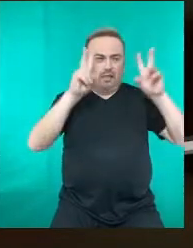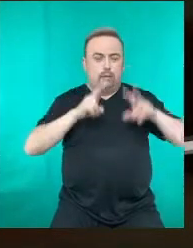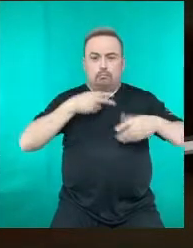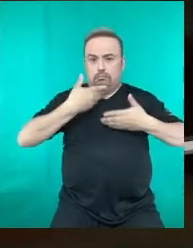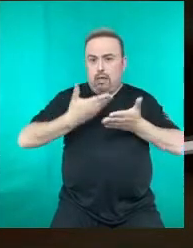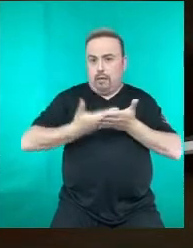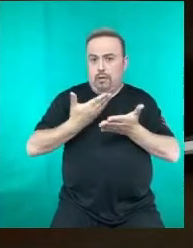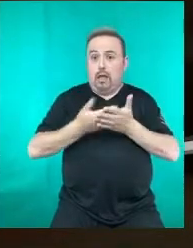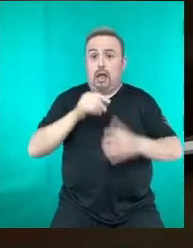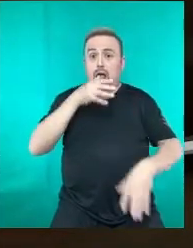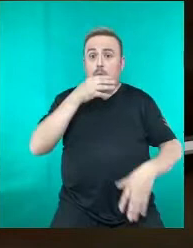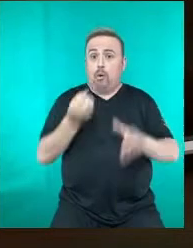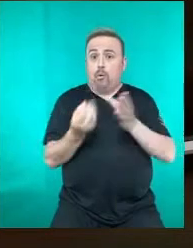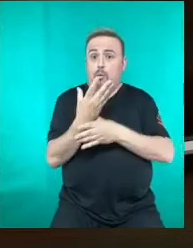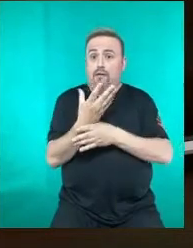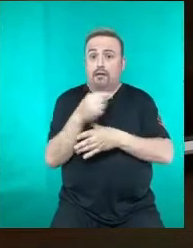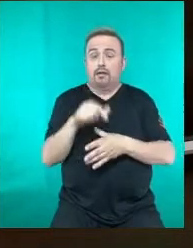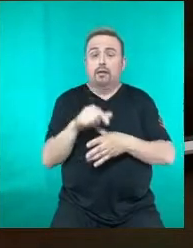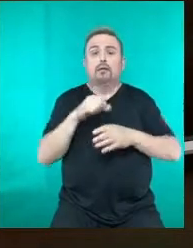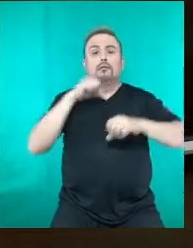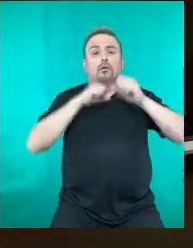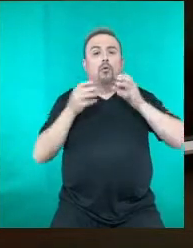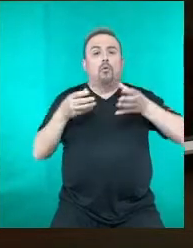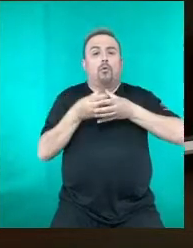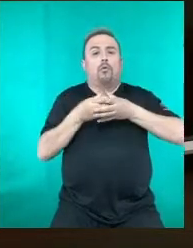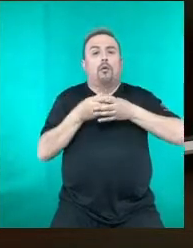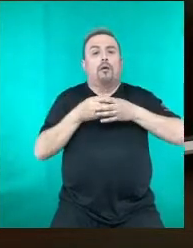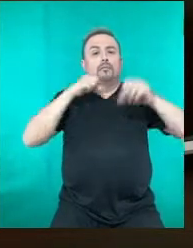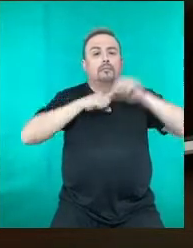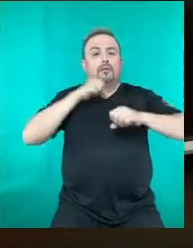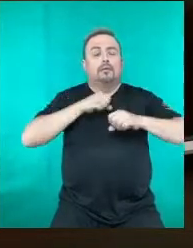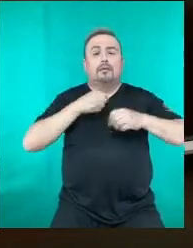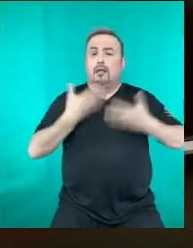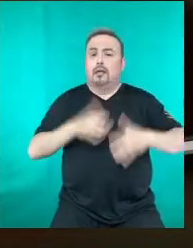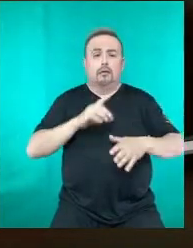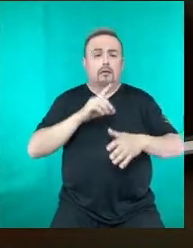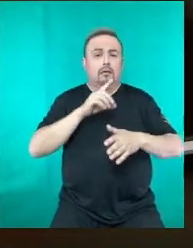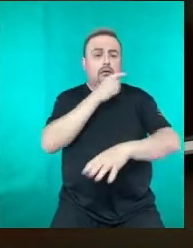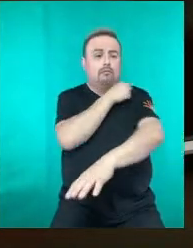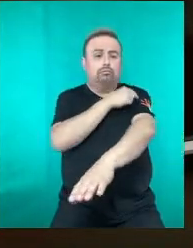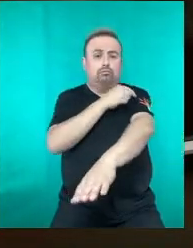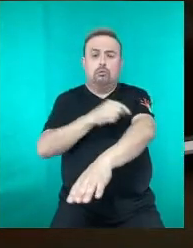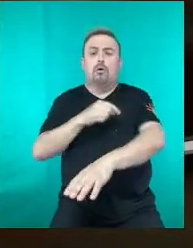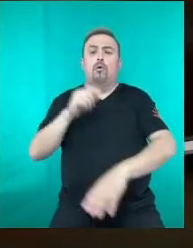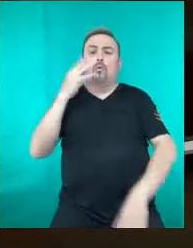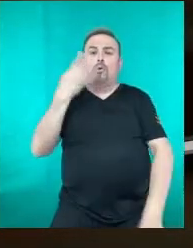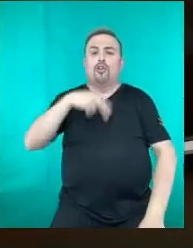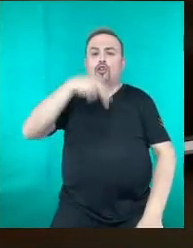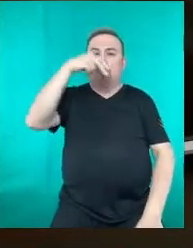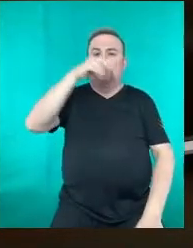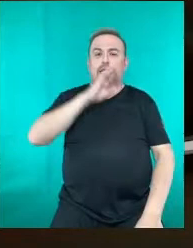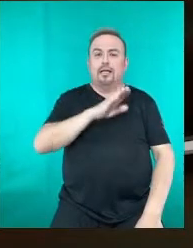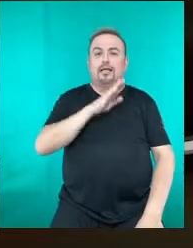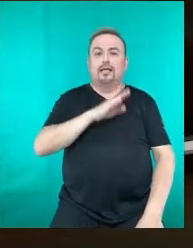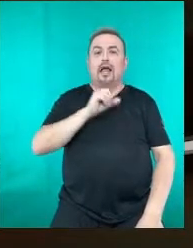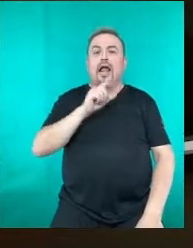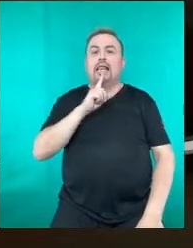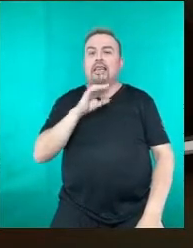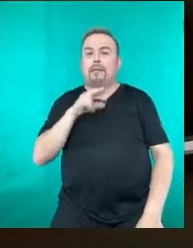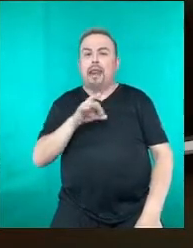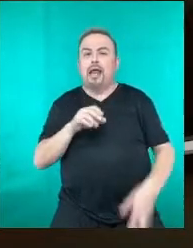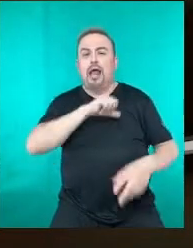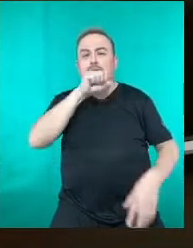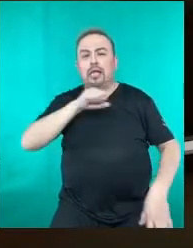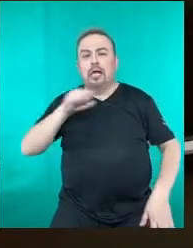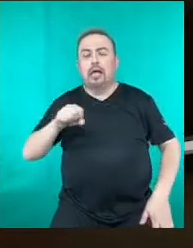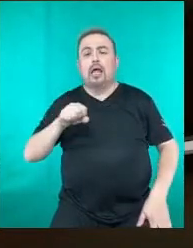es una empresa, un grupo de empresas sanitarias que estamos presentes en 4 regiones, en el norte de Chile, en Altiplano y Atacama, después en Araucanía y